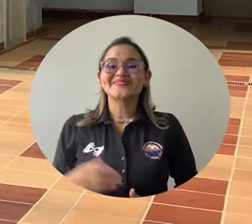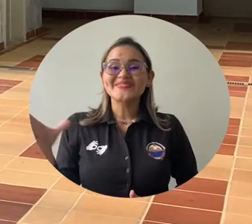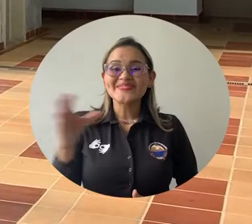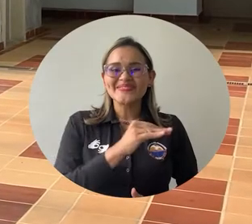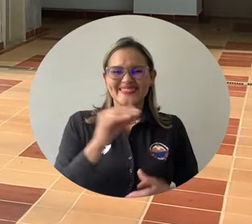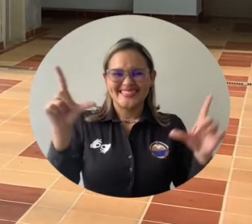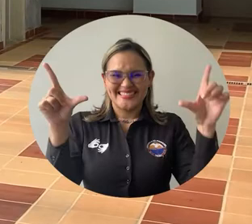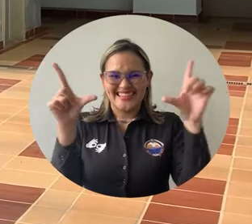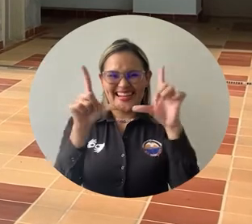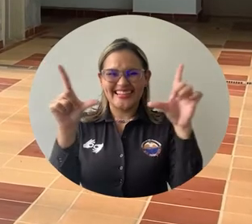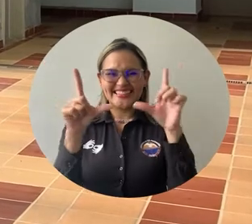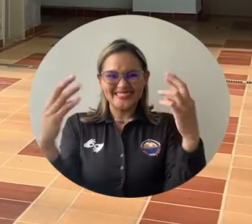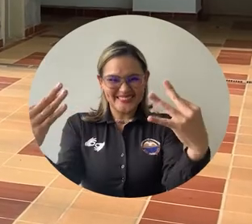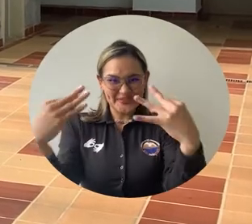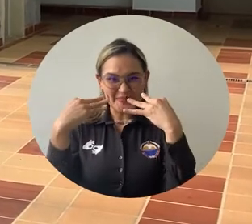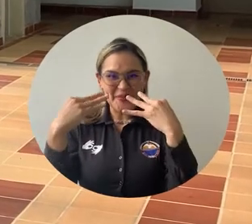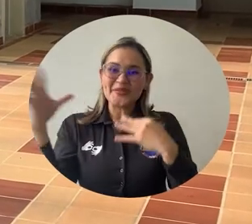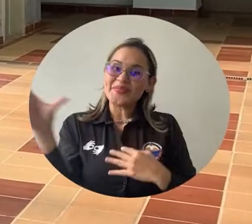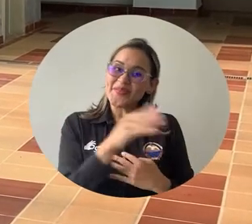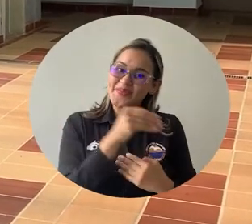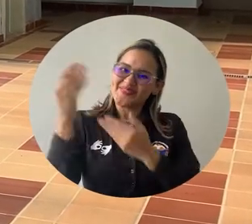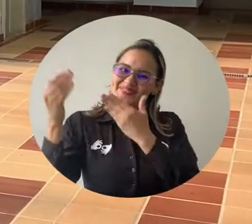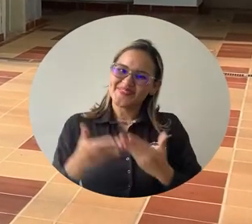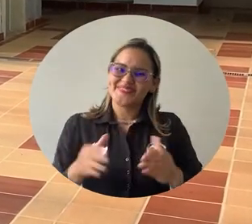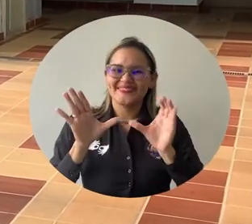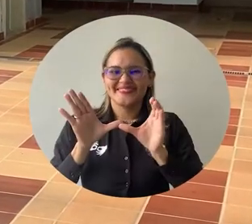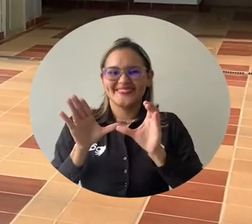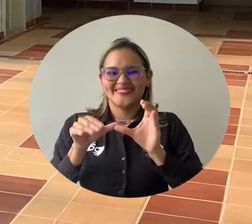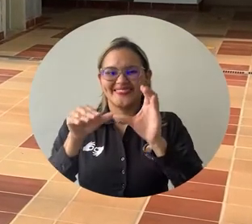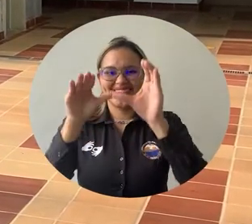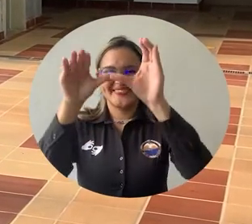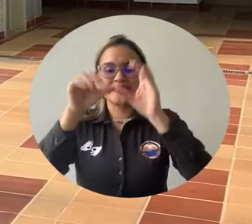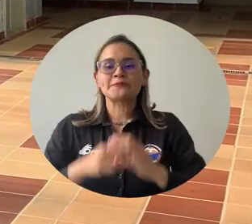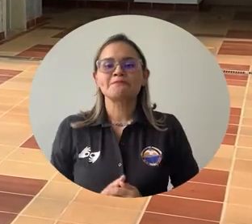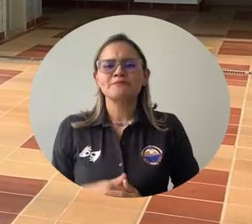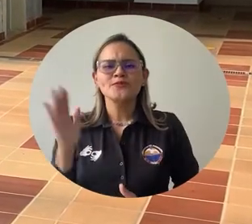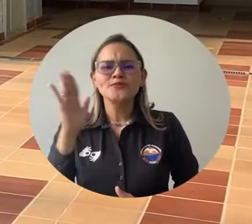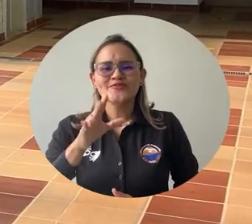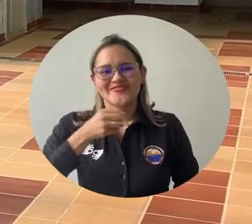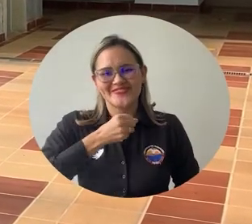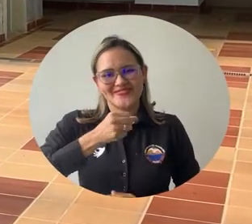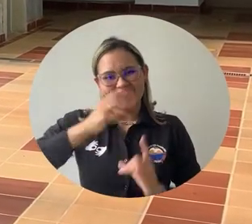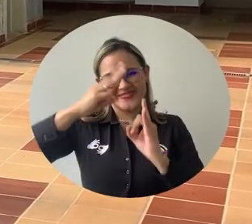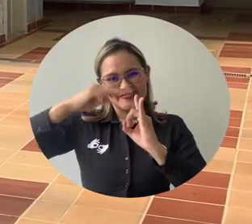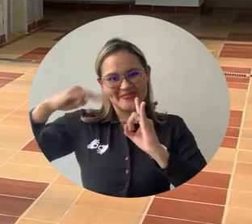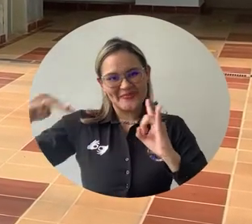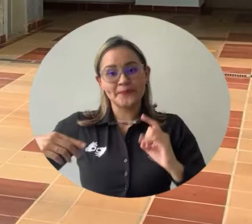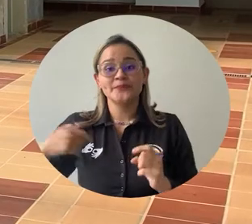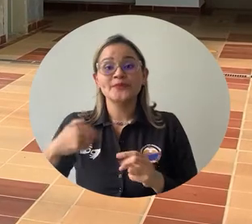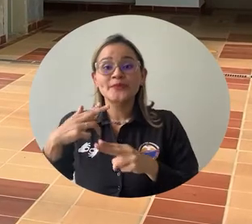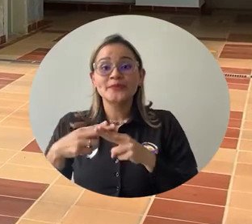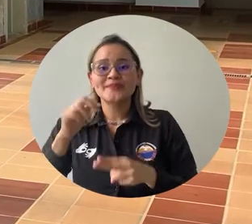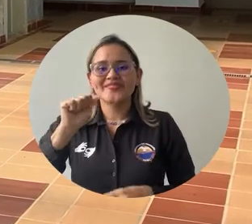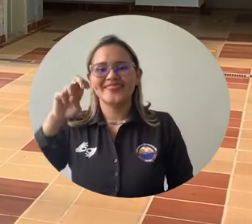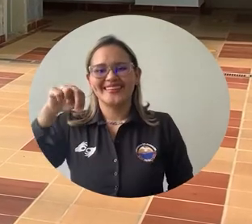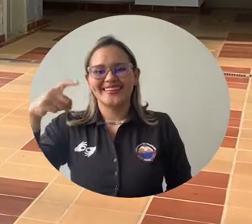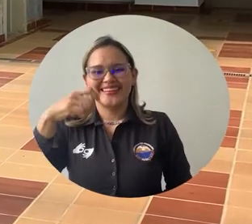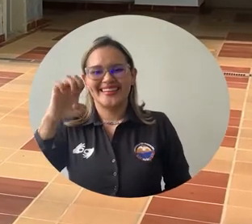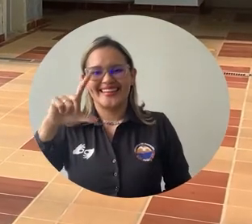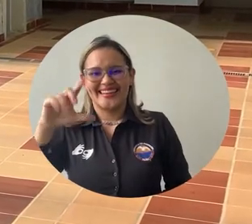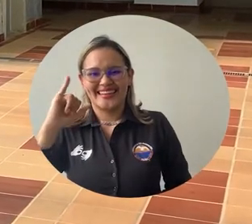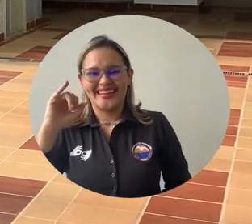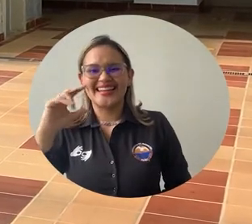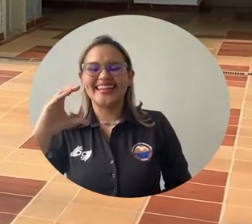Televidente, sean todos bienvenidos a El Campus TV, programa institucional de la Universidad del Magdalena. Yo soy Angélica González,